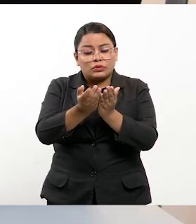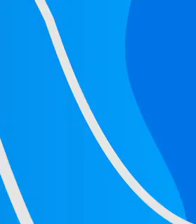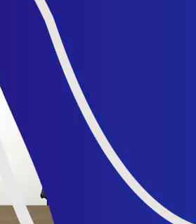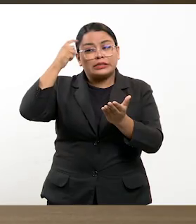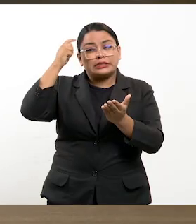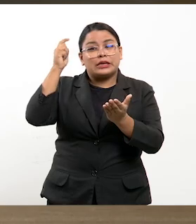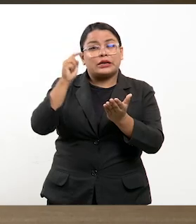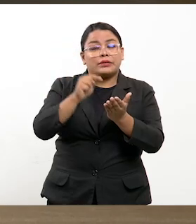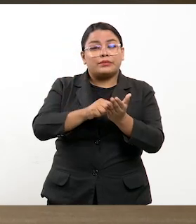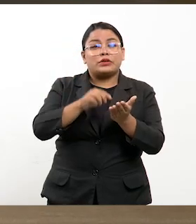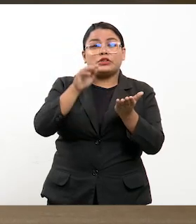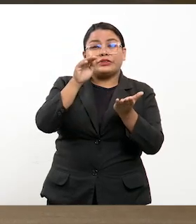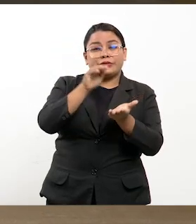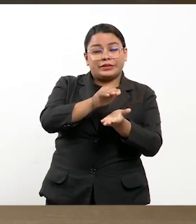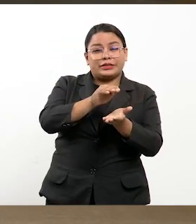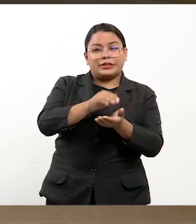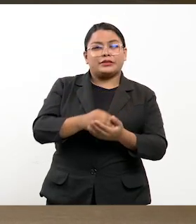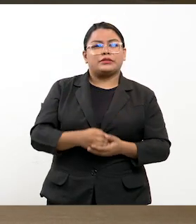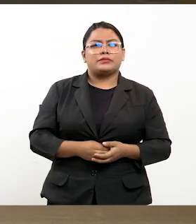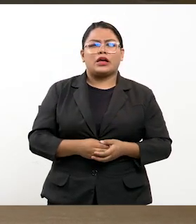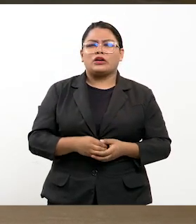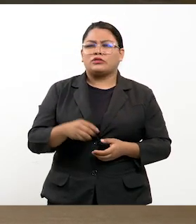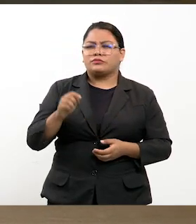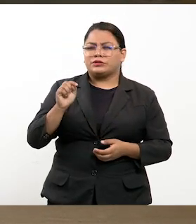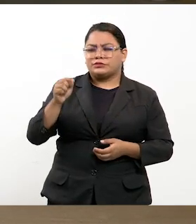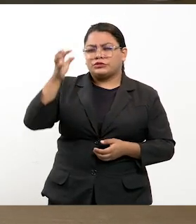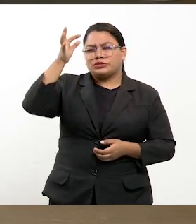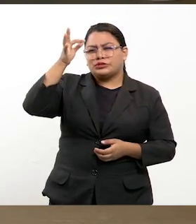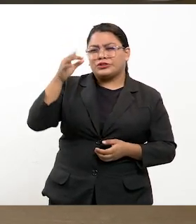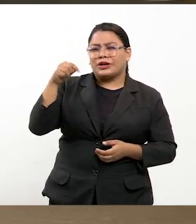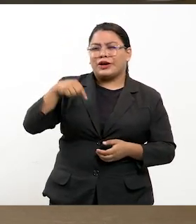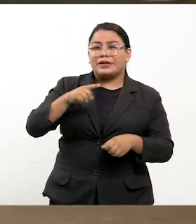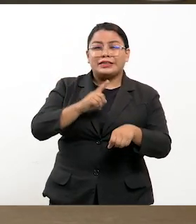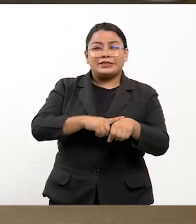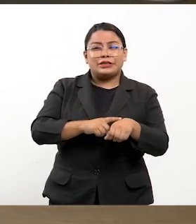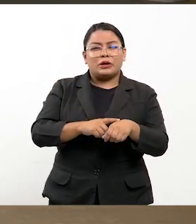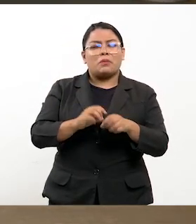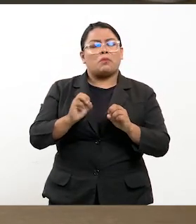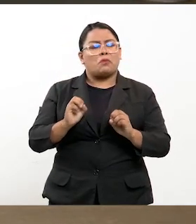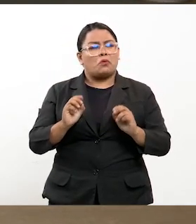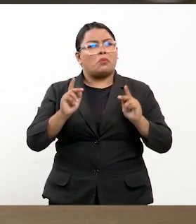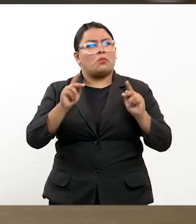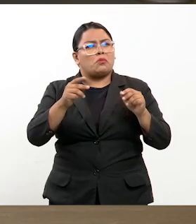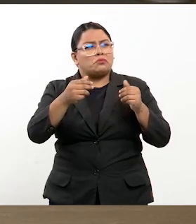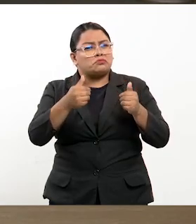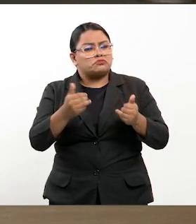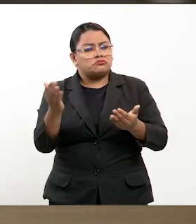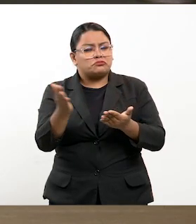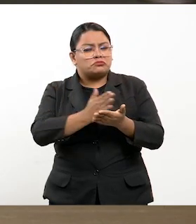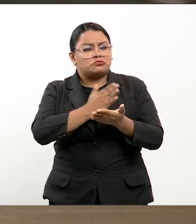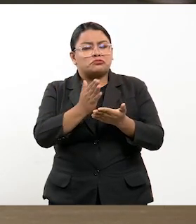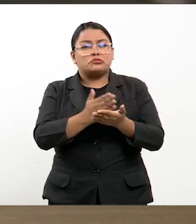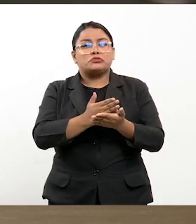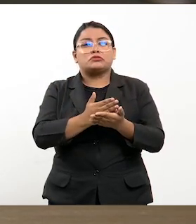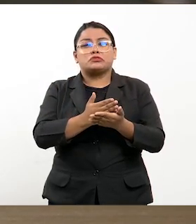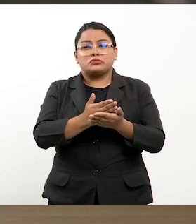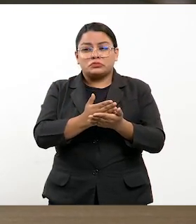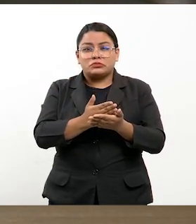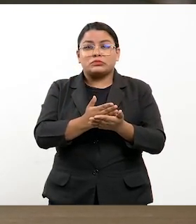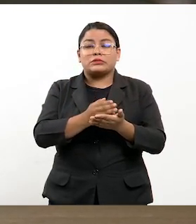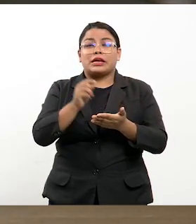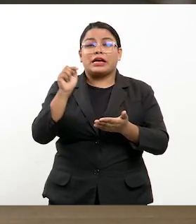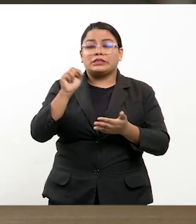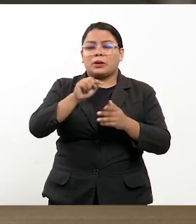de unidad. Marlene, yo creo que nos encontramos en un momento bastante oportuno para estudiar los diversos tipos